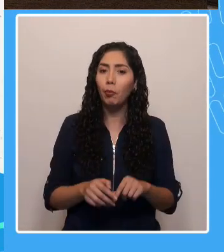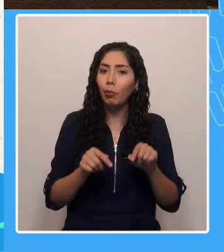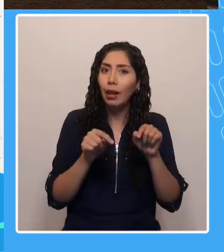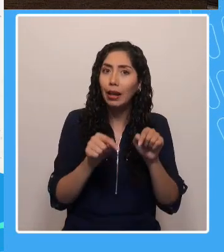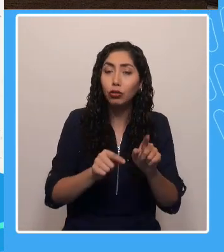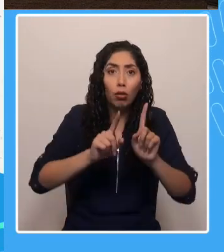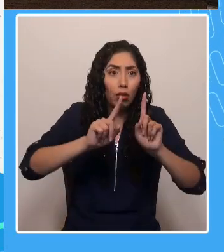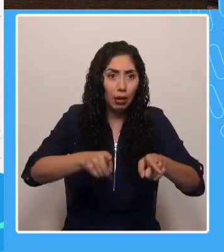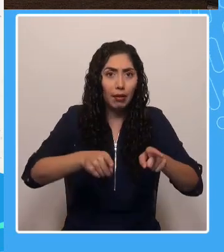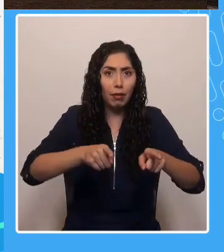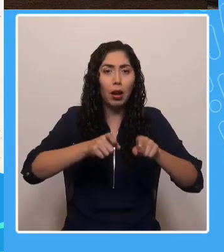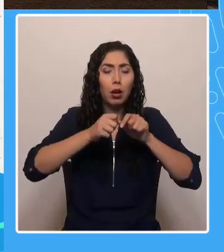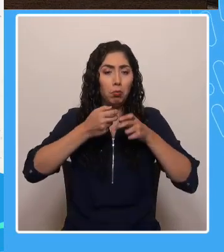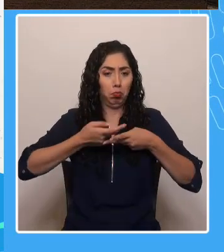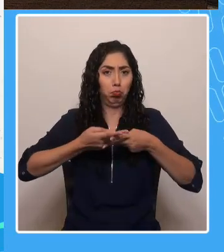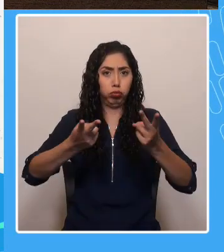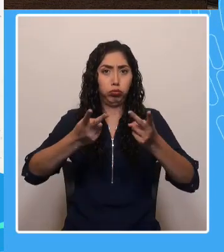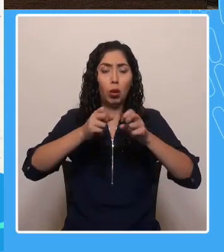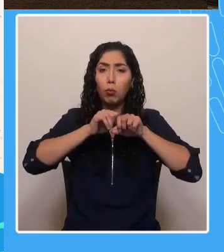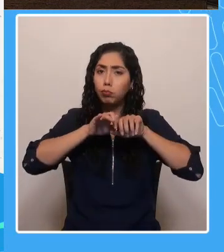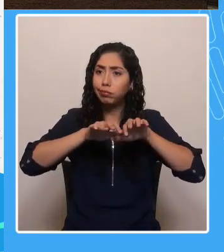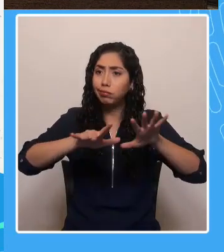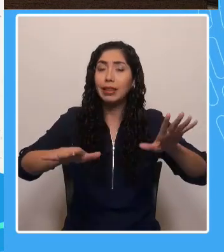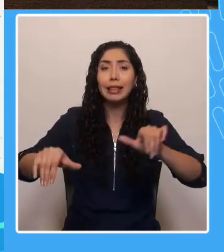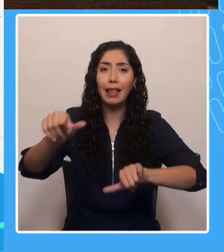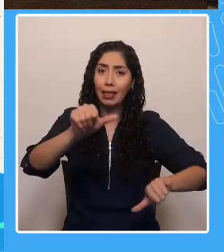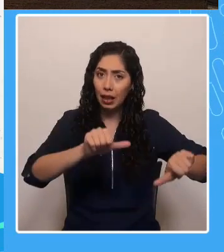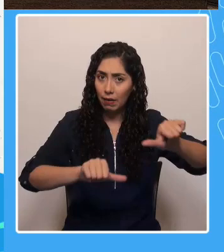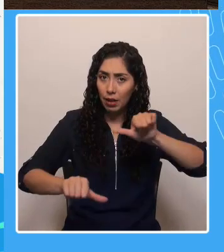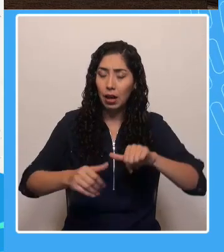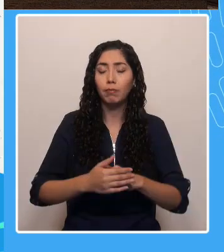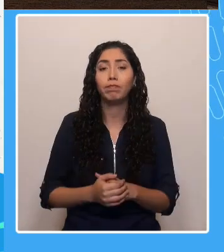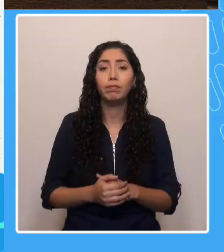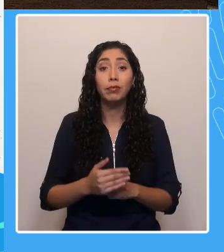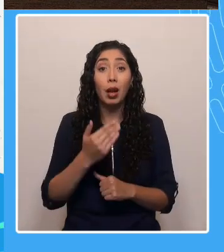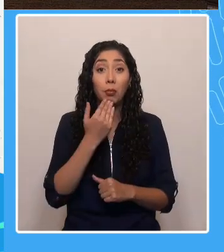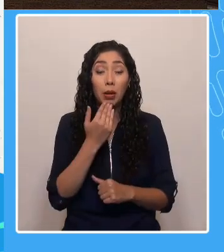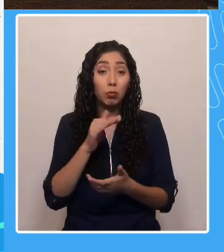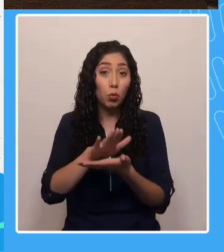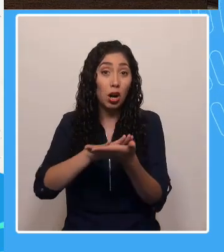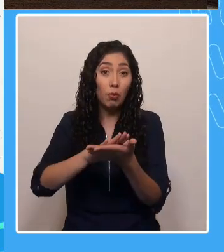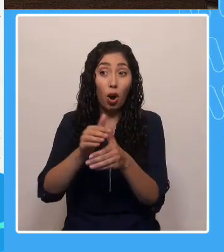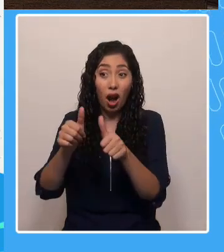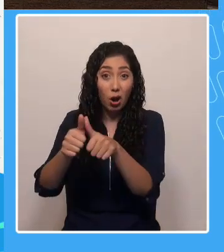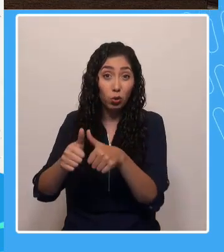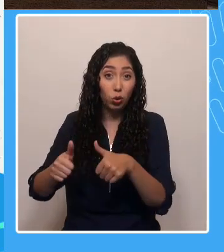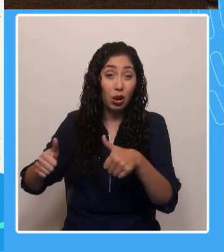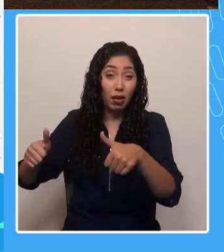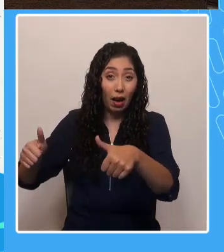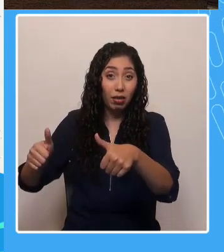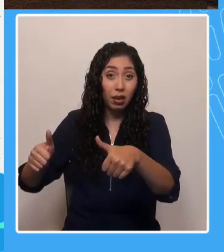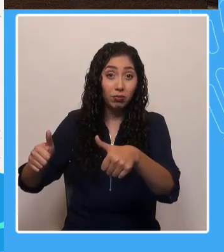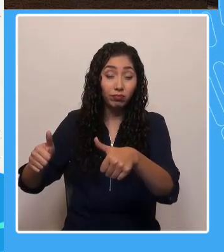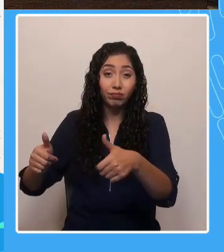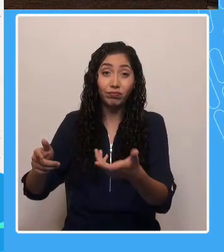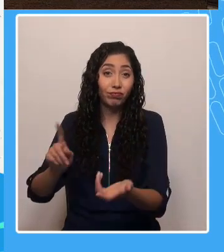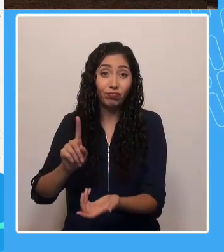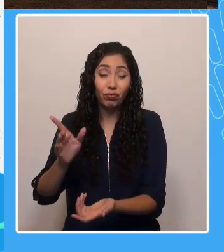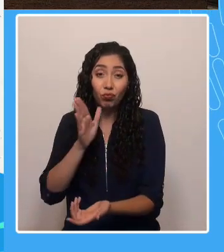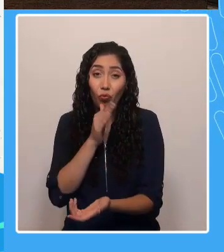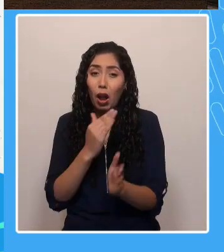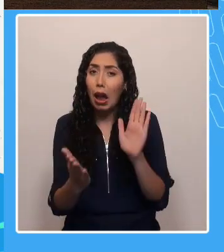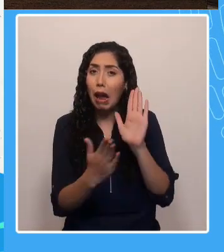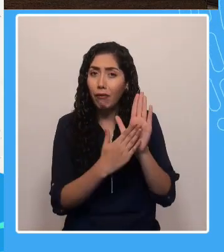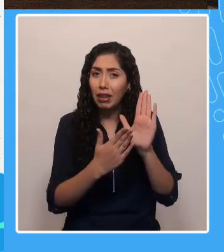y difusión científica, como tampoco si las autoridades no consideran las mejores evidencias para